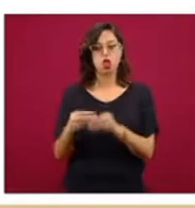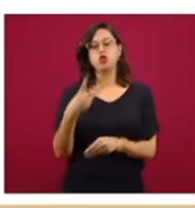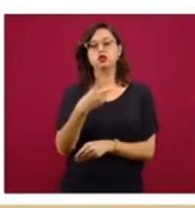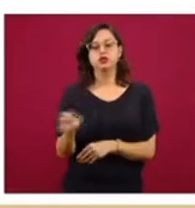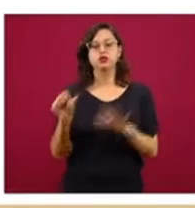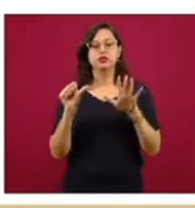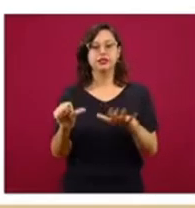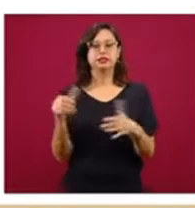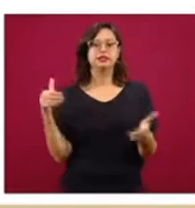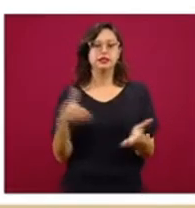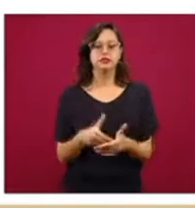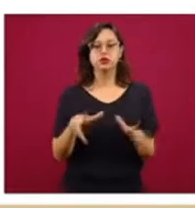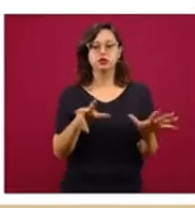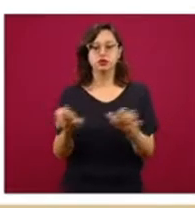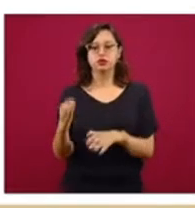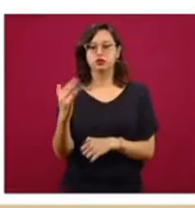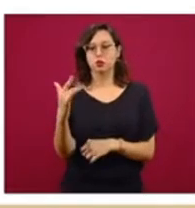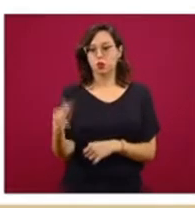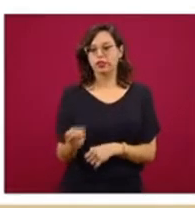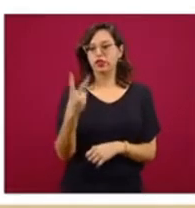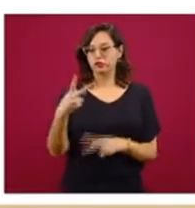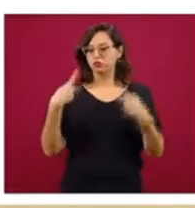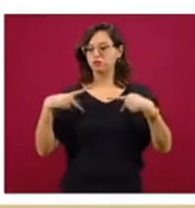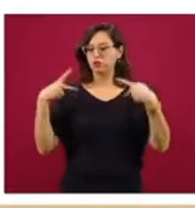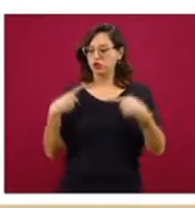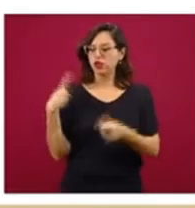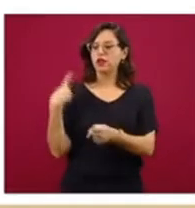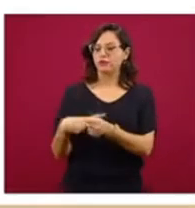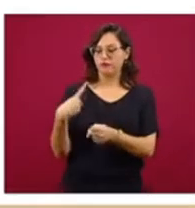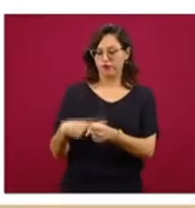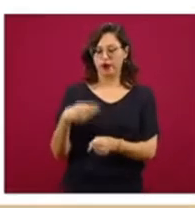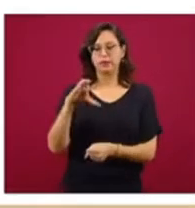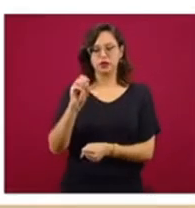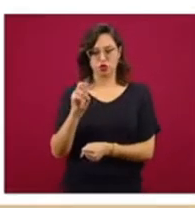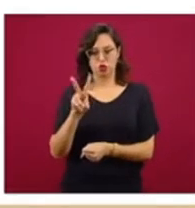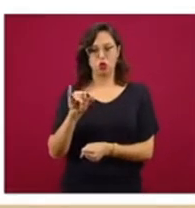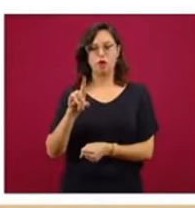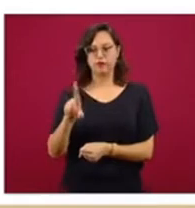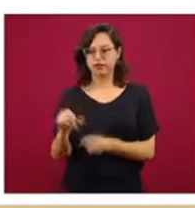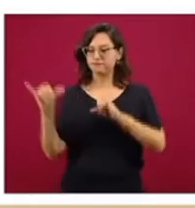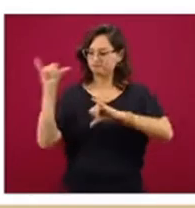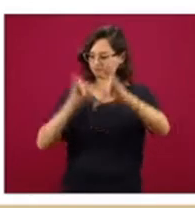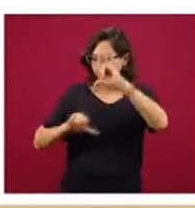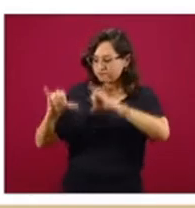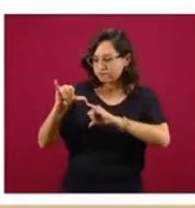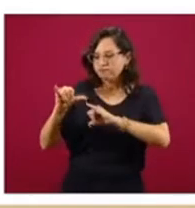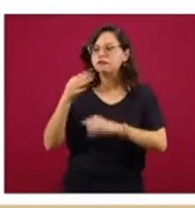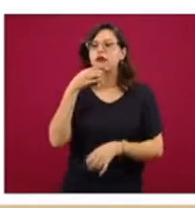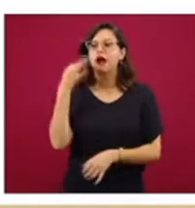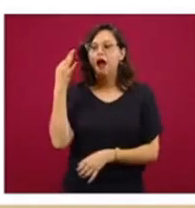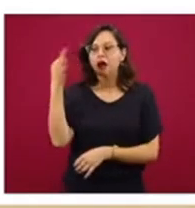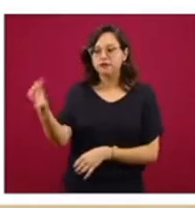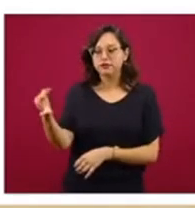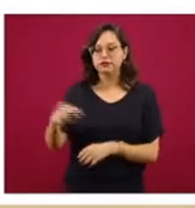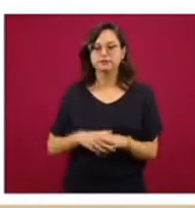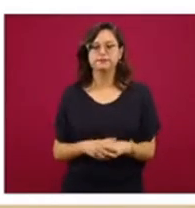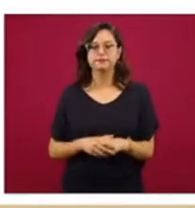216.852 personas que han sido detectadas, confirmadas por laboratorio y notificadas.